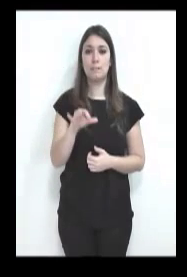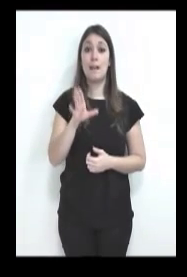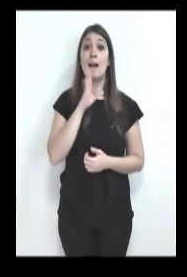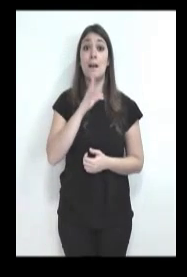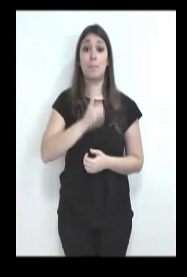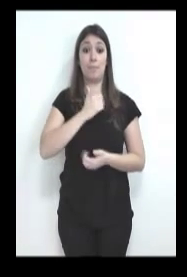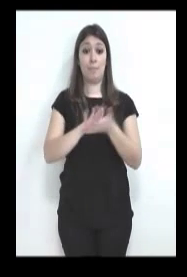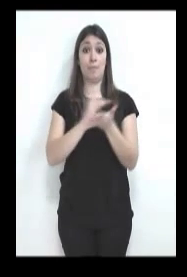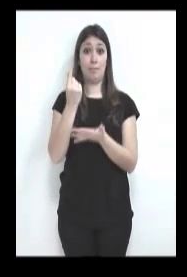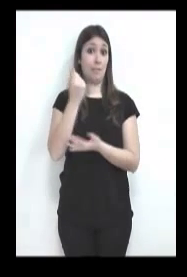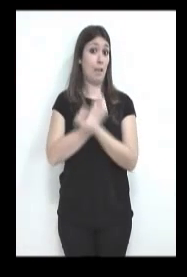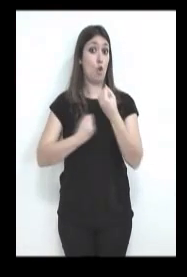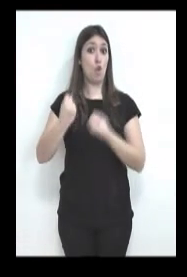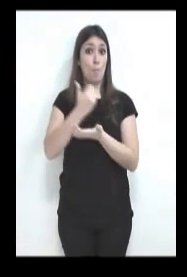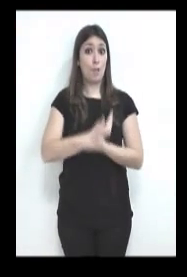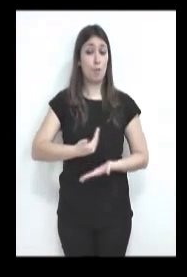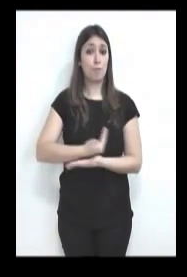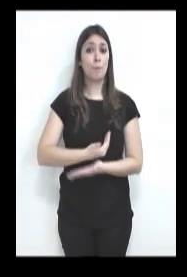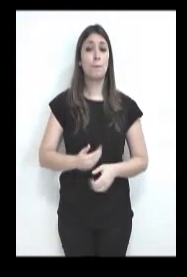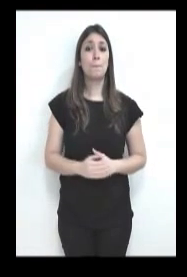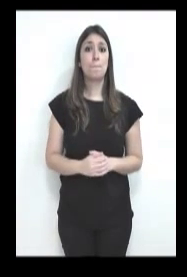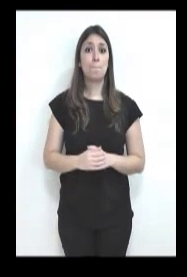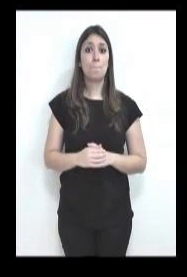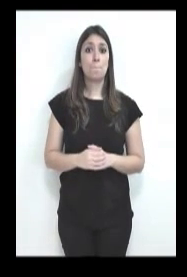tocándolo antes también,